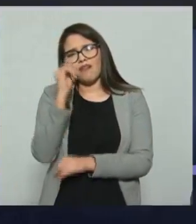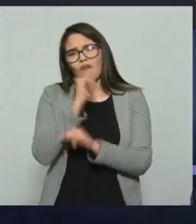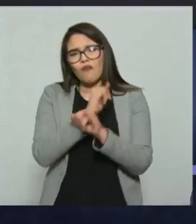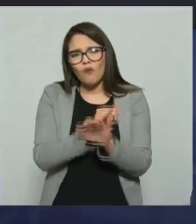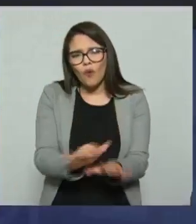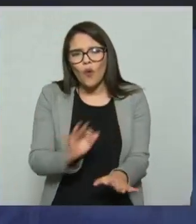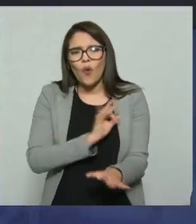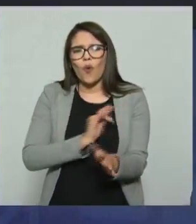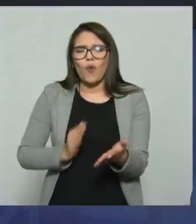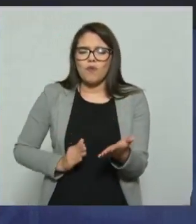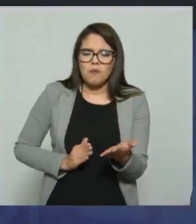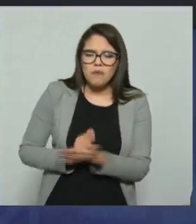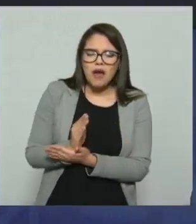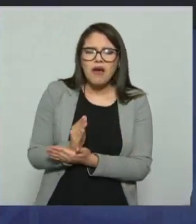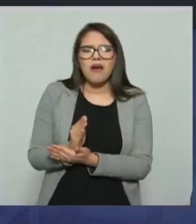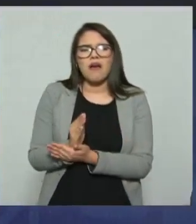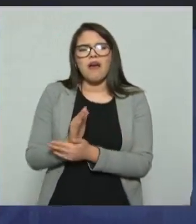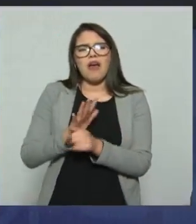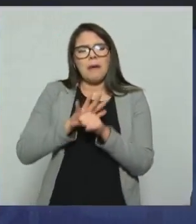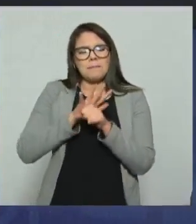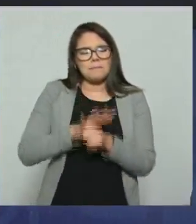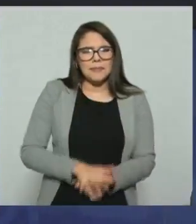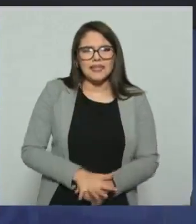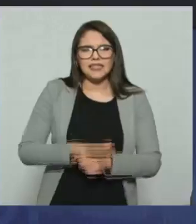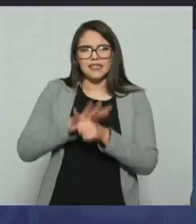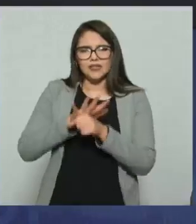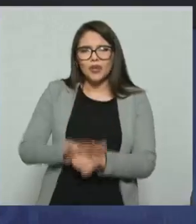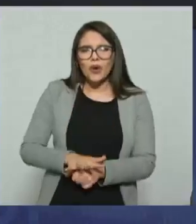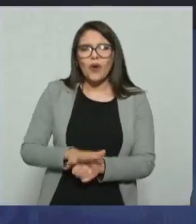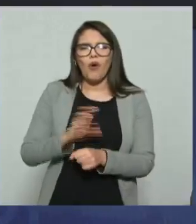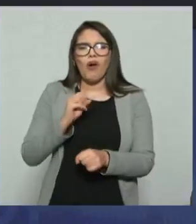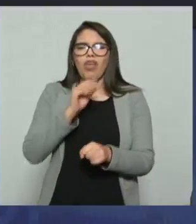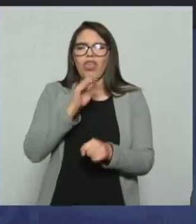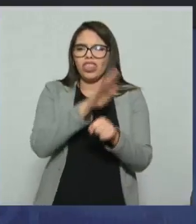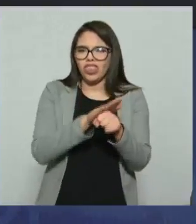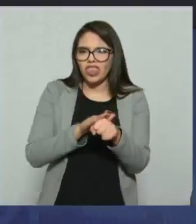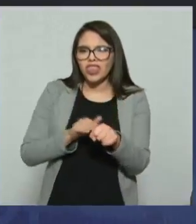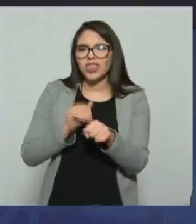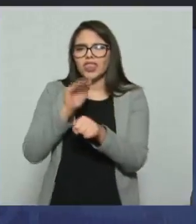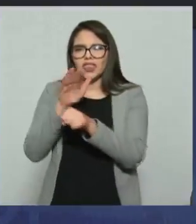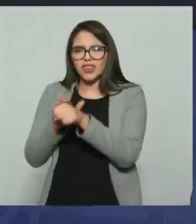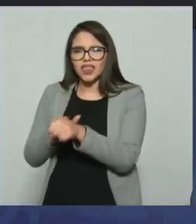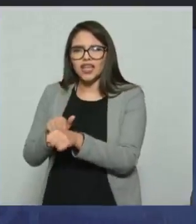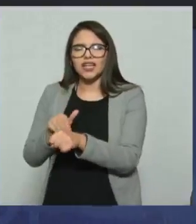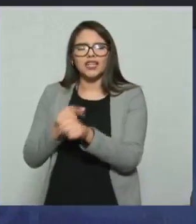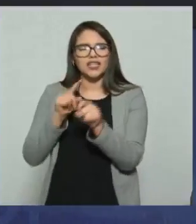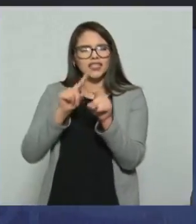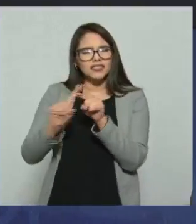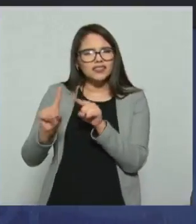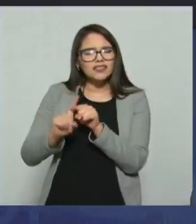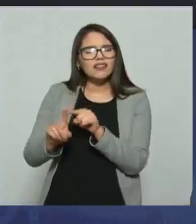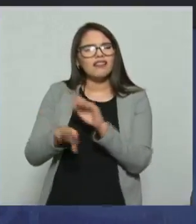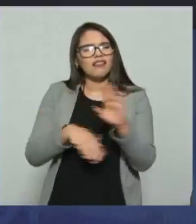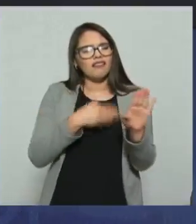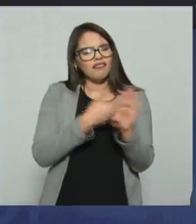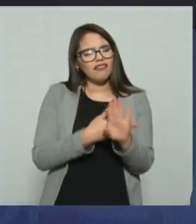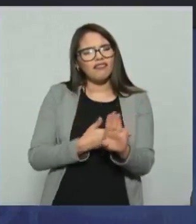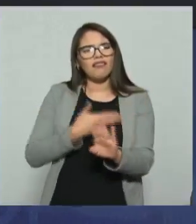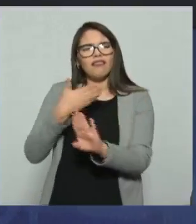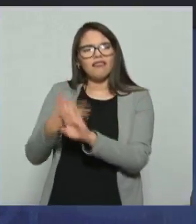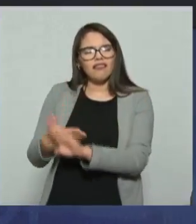de presiones, los acosos de los que vemos que son víctimas nuestros